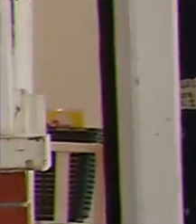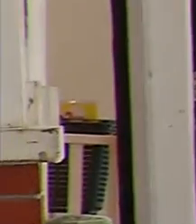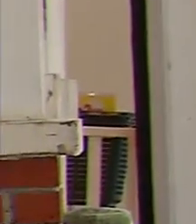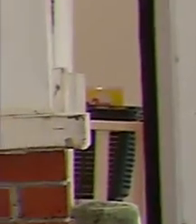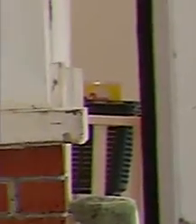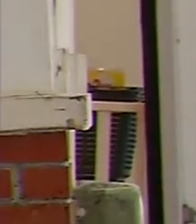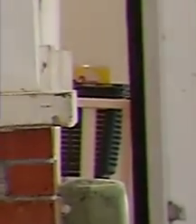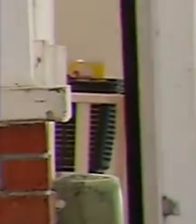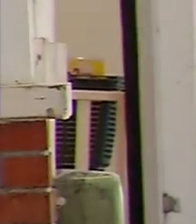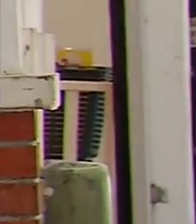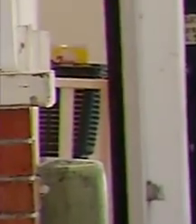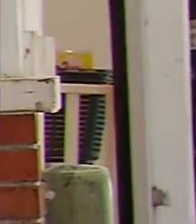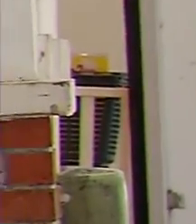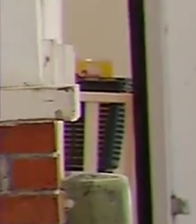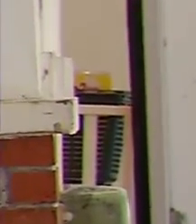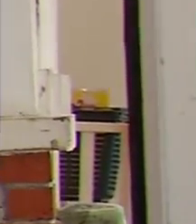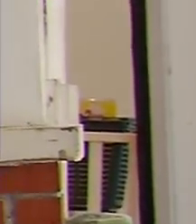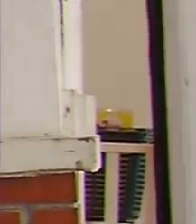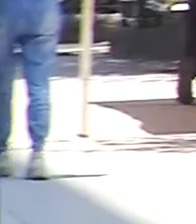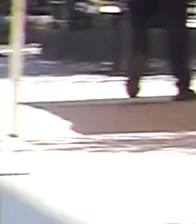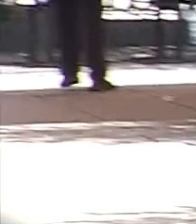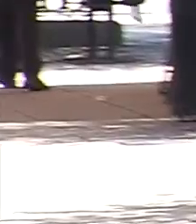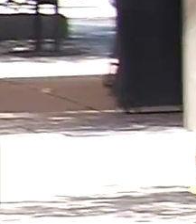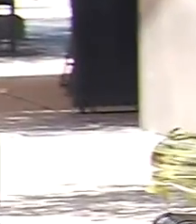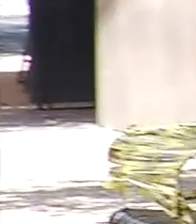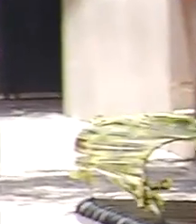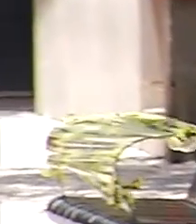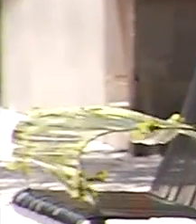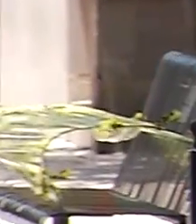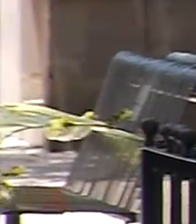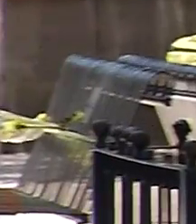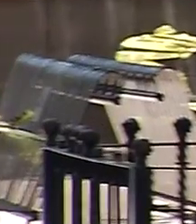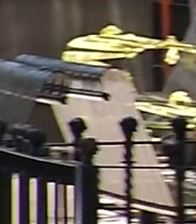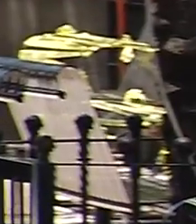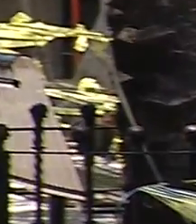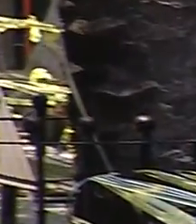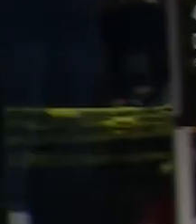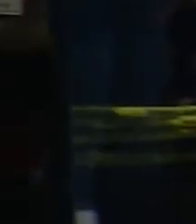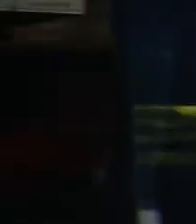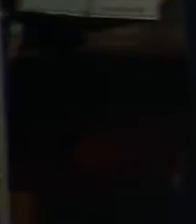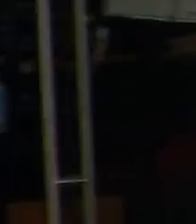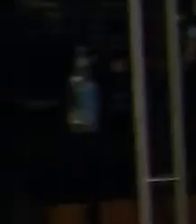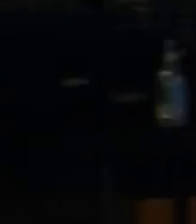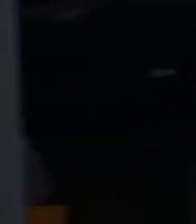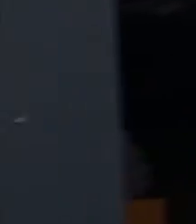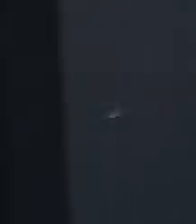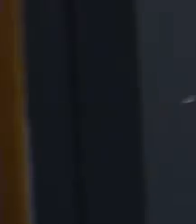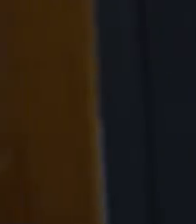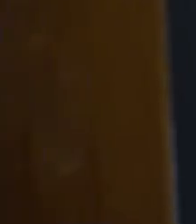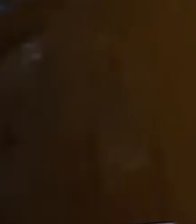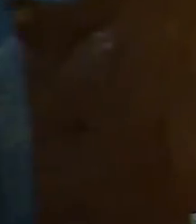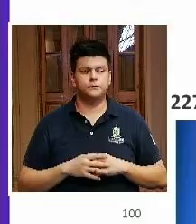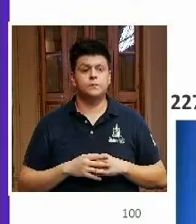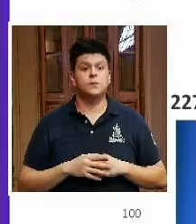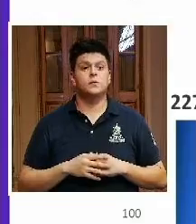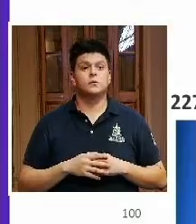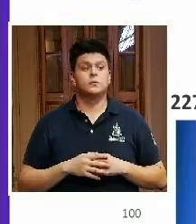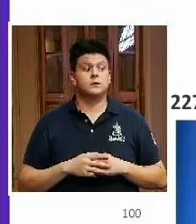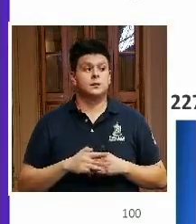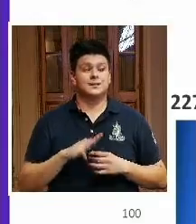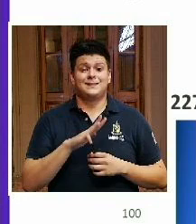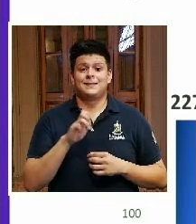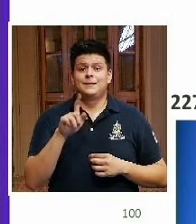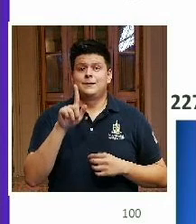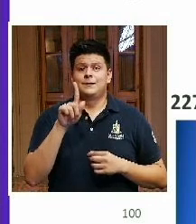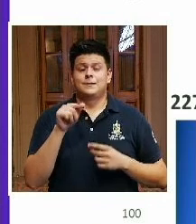sin embargo dijo las cifras de pacientes conectados a un respirador tuvo un aumento pasando de 355 el pasado